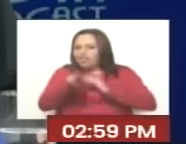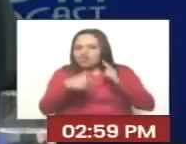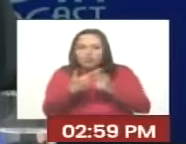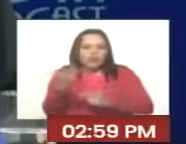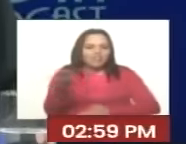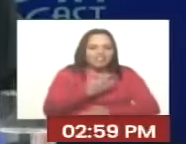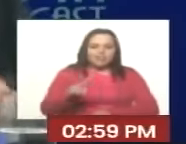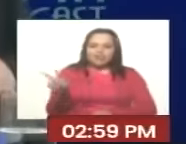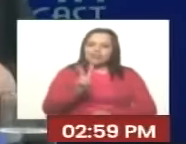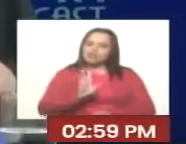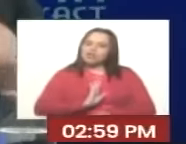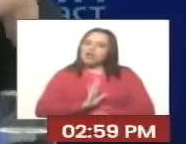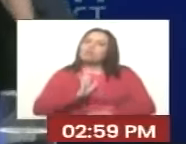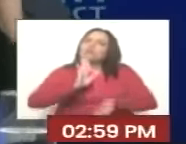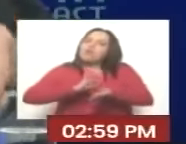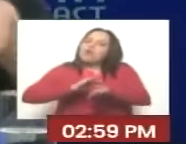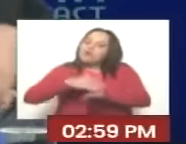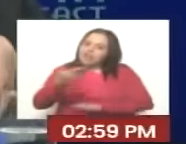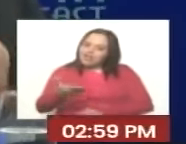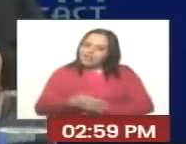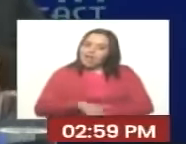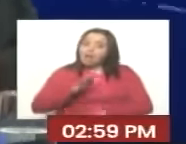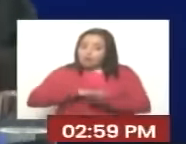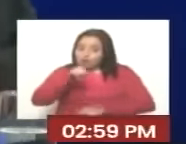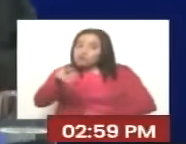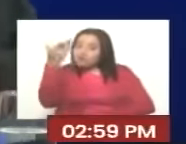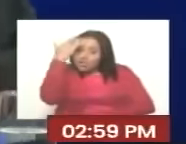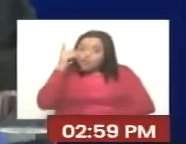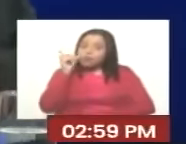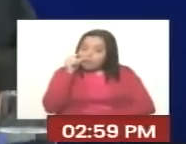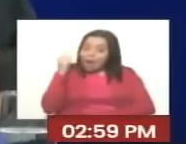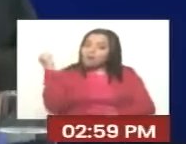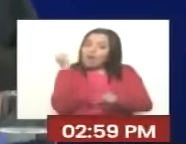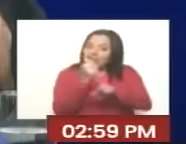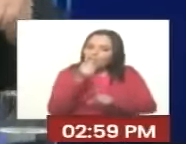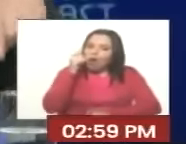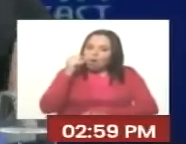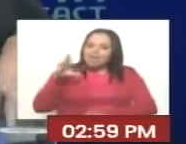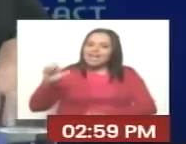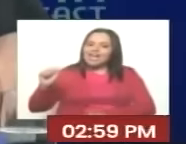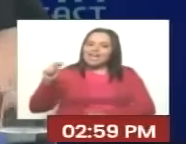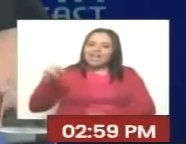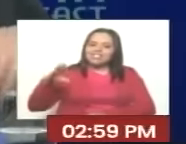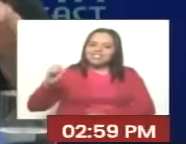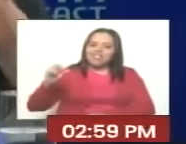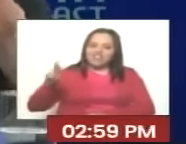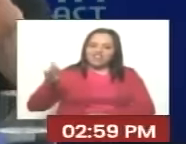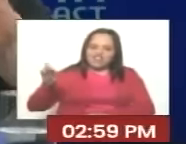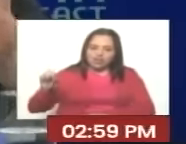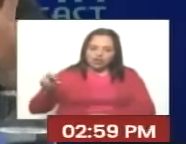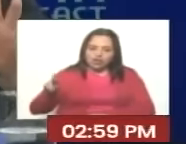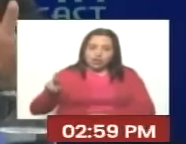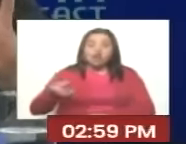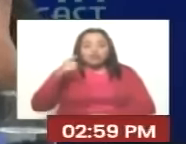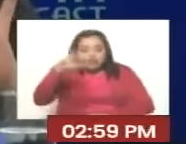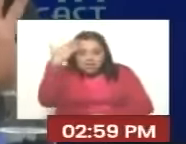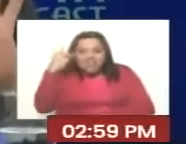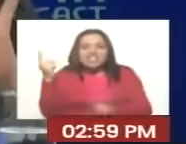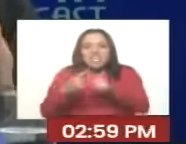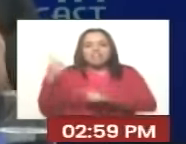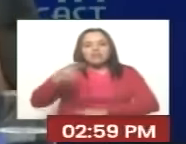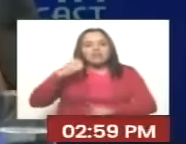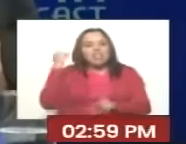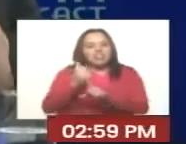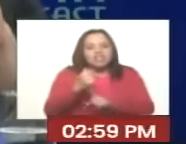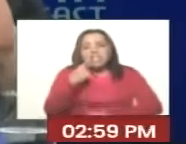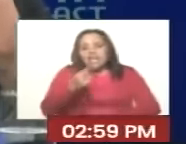Venezuela. ¿Por qué? Porque tú sabes que tu papá mató a Cancerbero. Porque tú sabes que tu tía mató a Cancerbero y me imagino